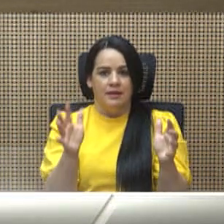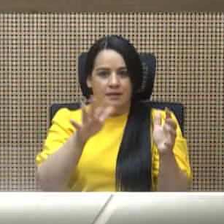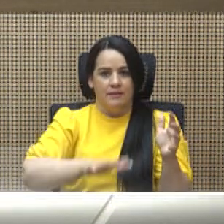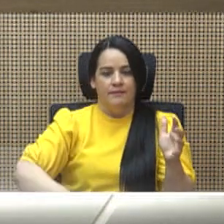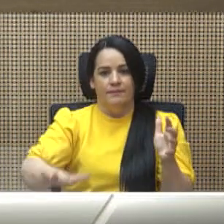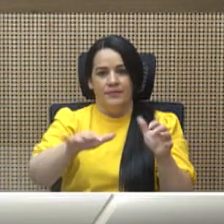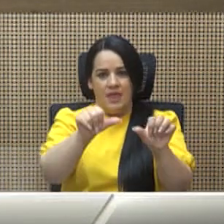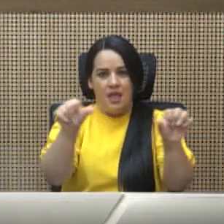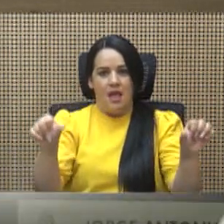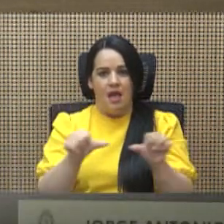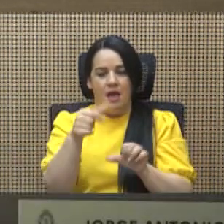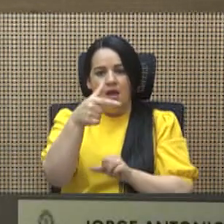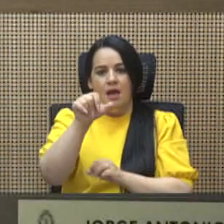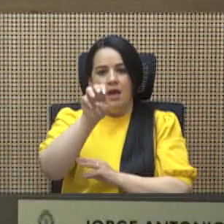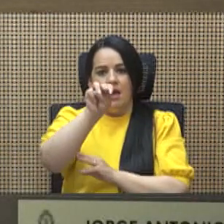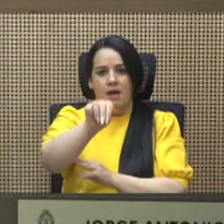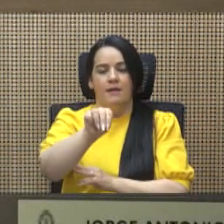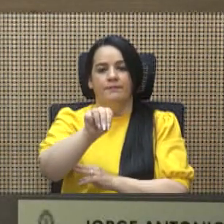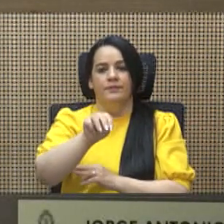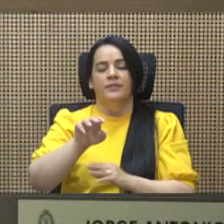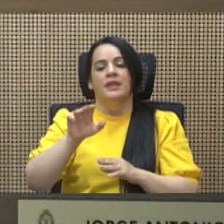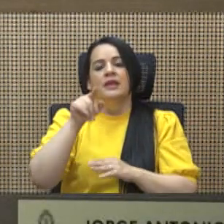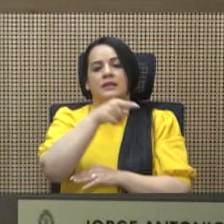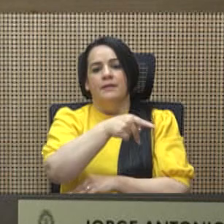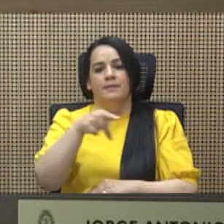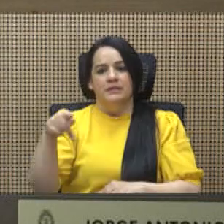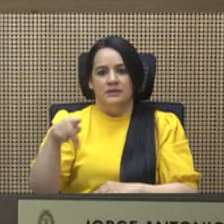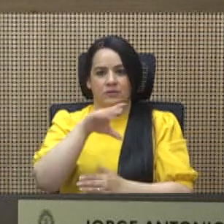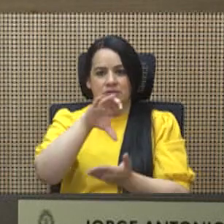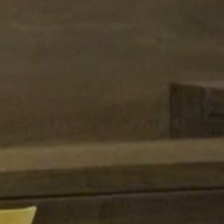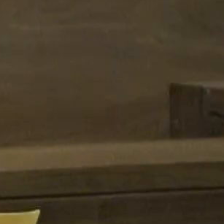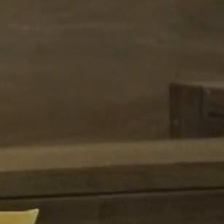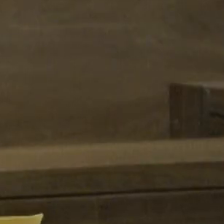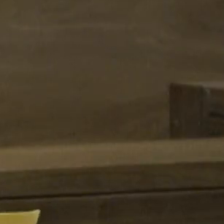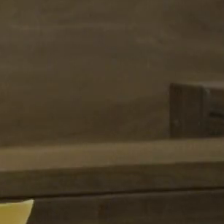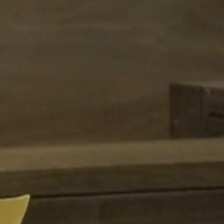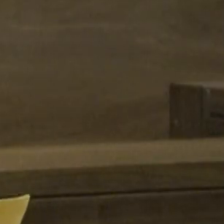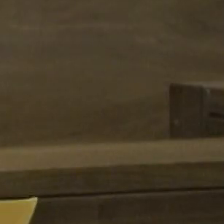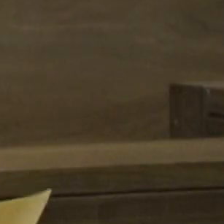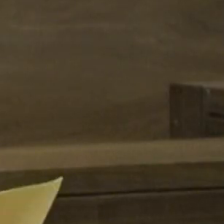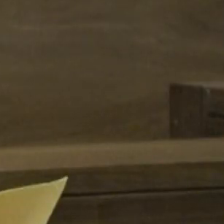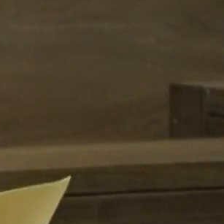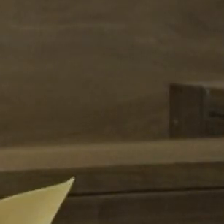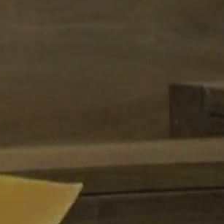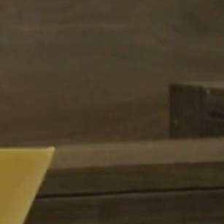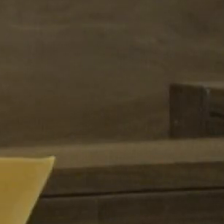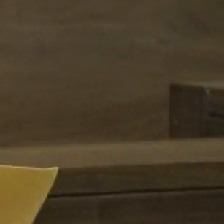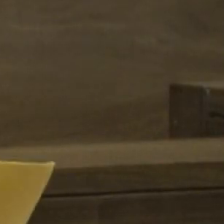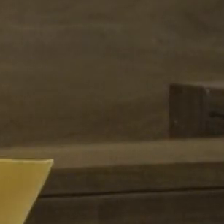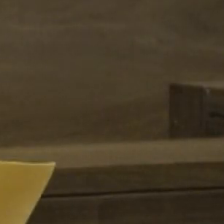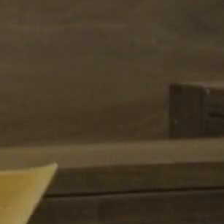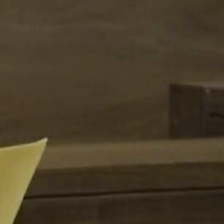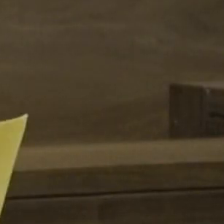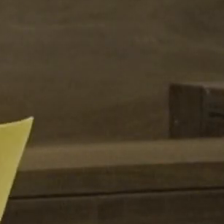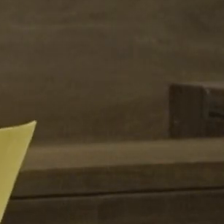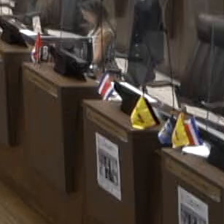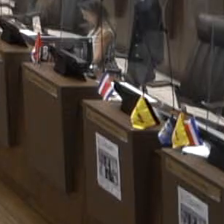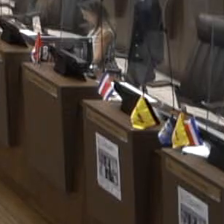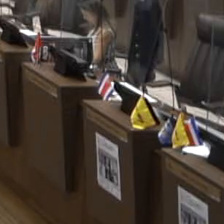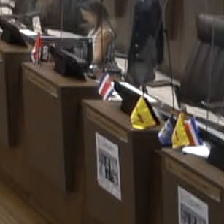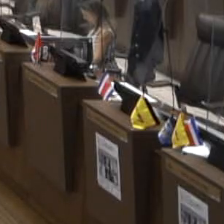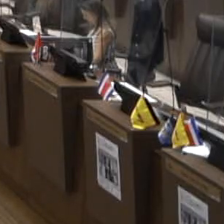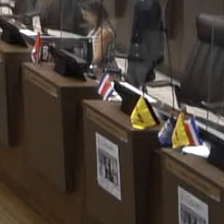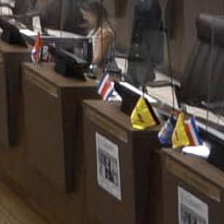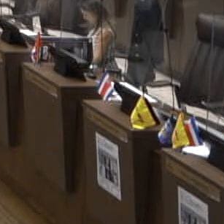área metropolitana del Pacífico central y del Pacífico Norte ambas iniciativas deberán ser ahora firmadas